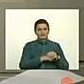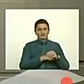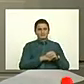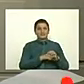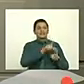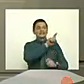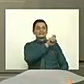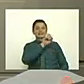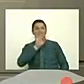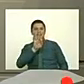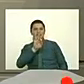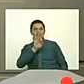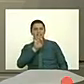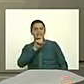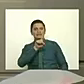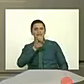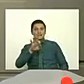63 empresas.